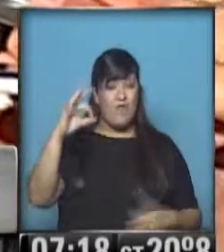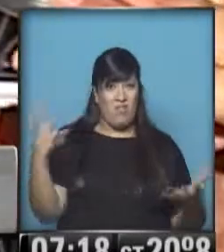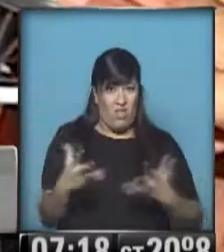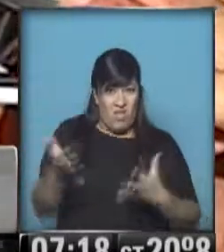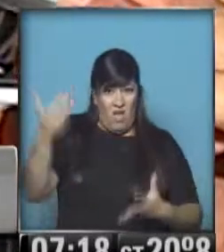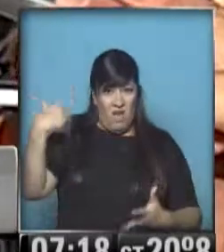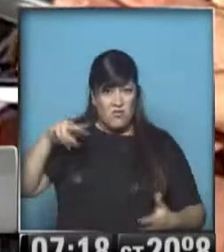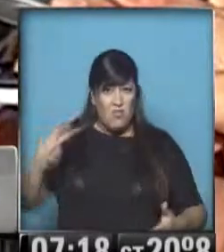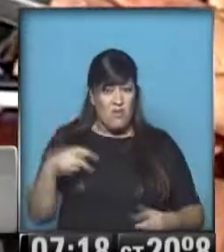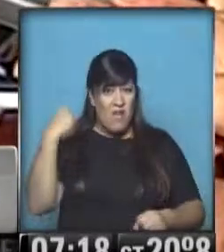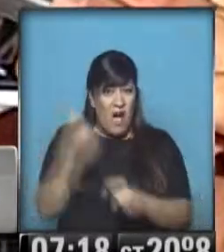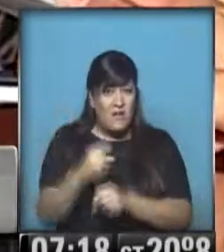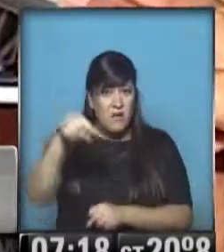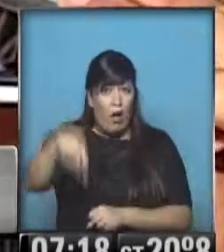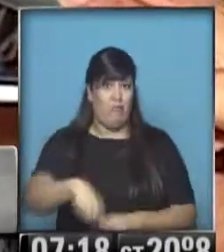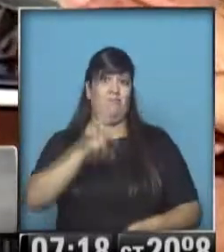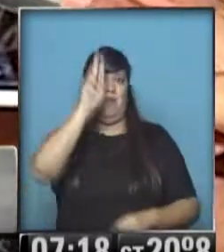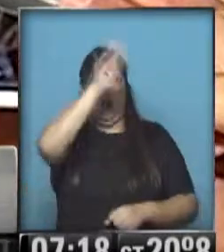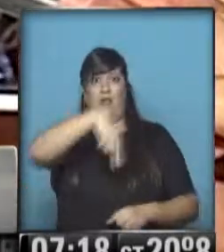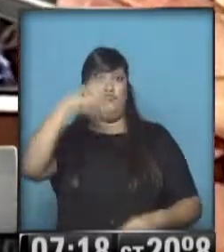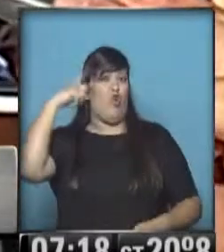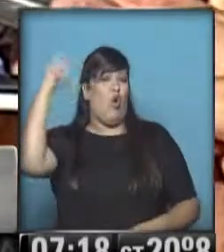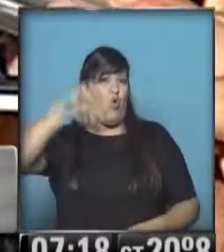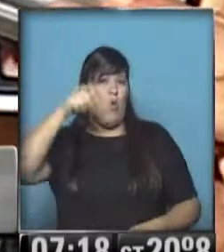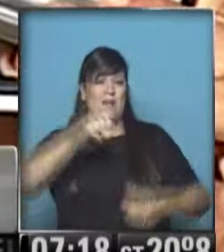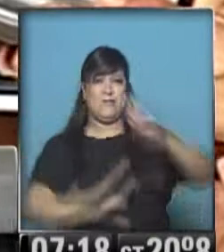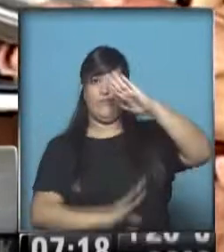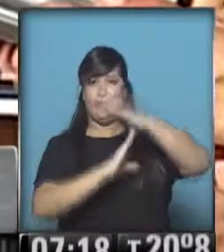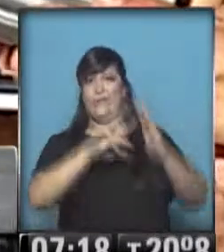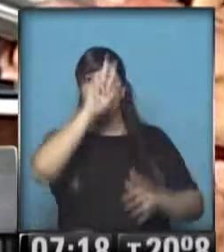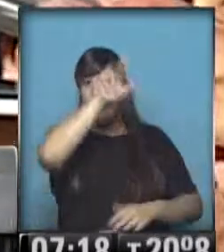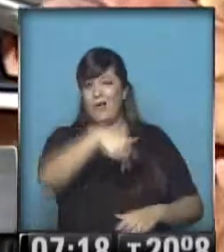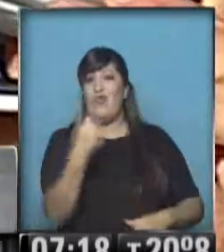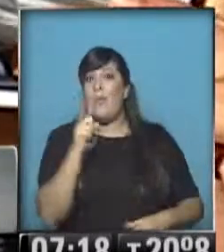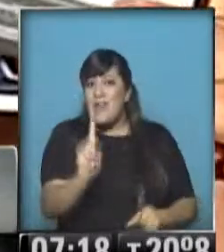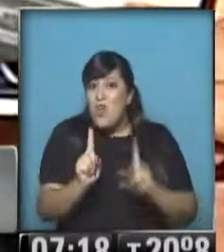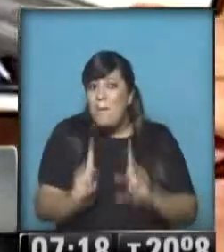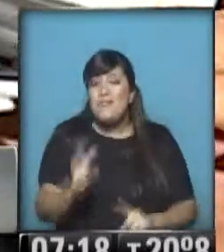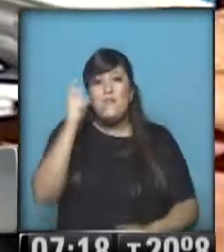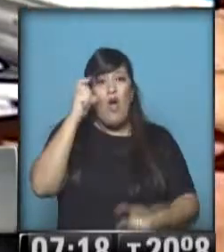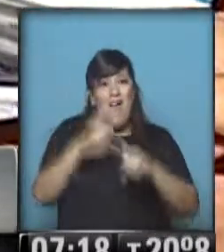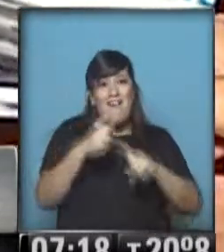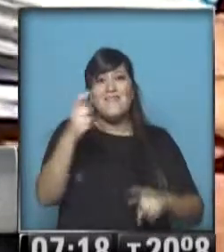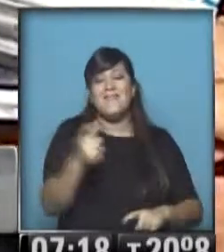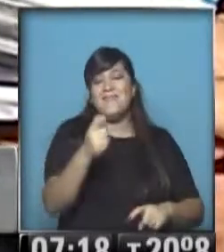cual mire si tendrá razón el presidente de la Corte, pero vemos precisamente que es la doctora Arroyo Salgado, la querella, la que está permanentemente así